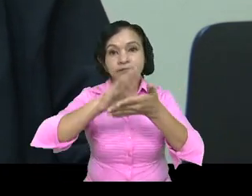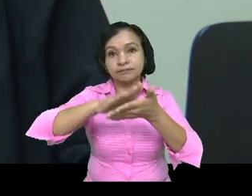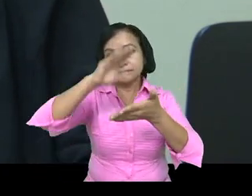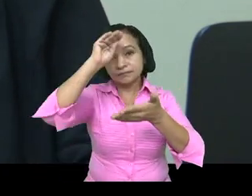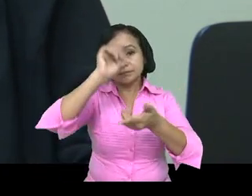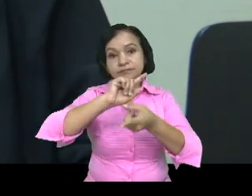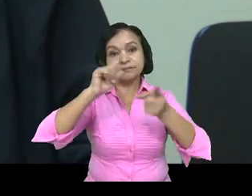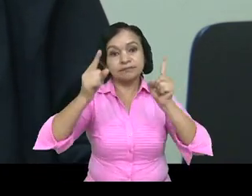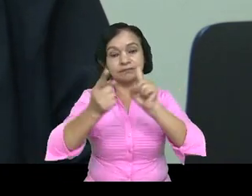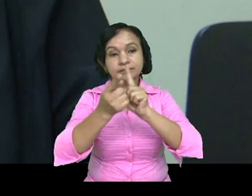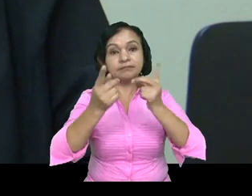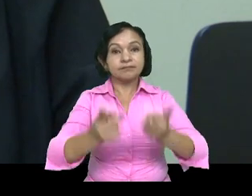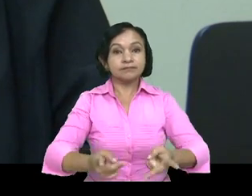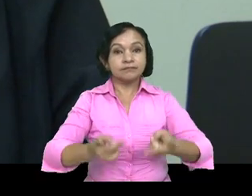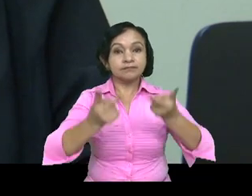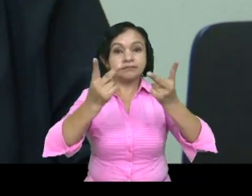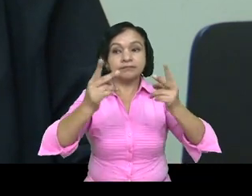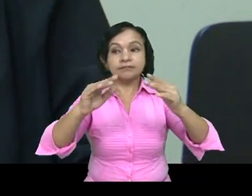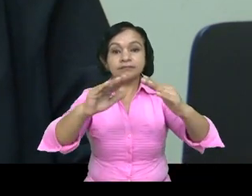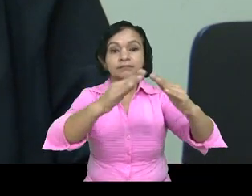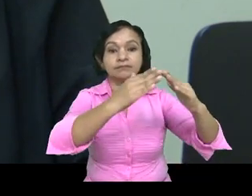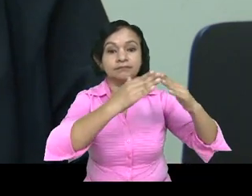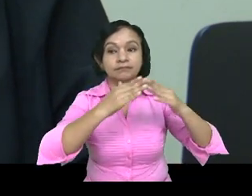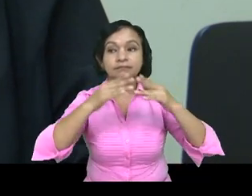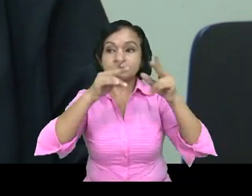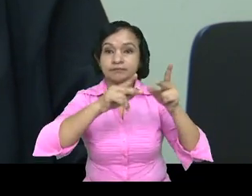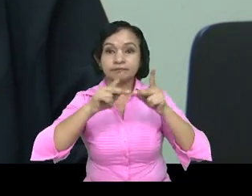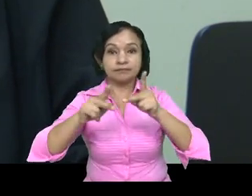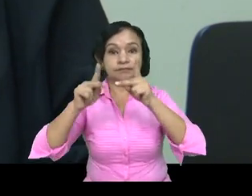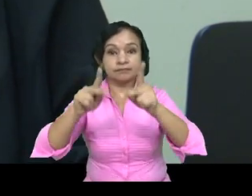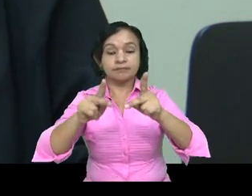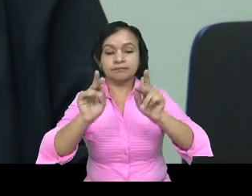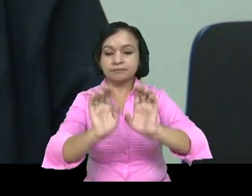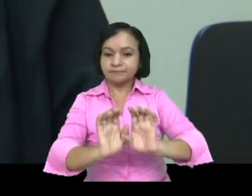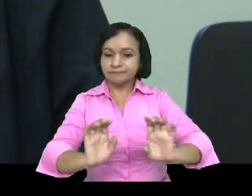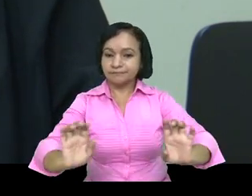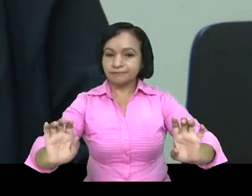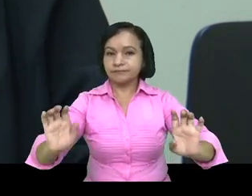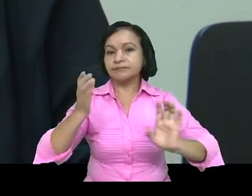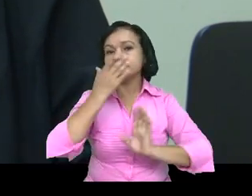transformación de la vida de las comunidades, de las personas, de los niños,